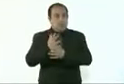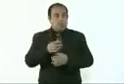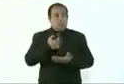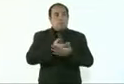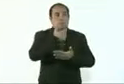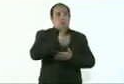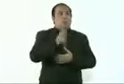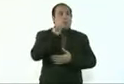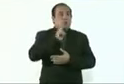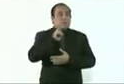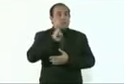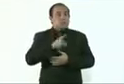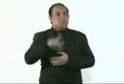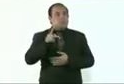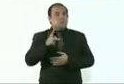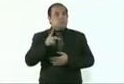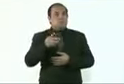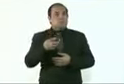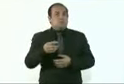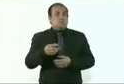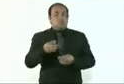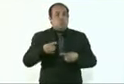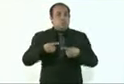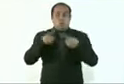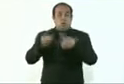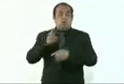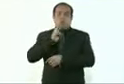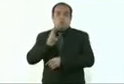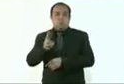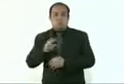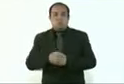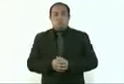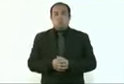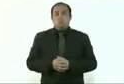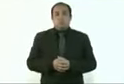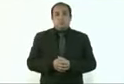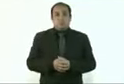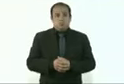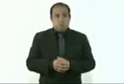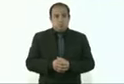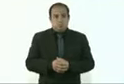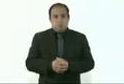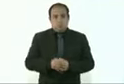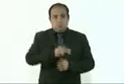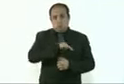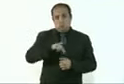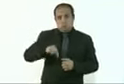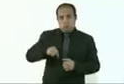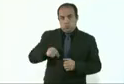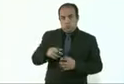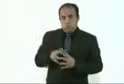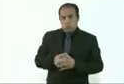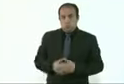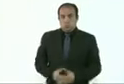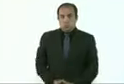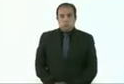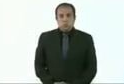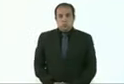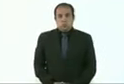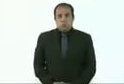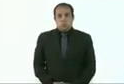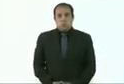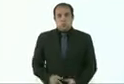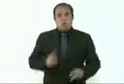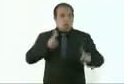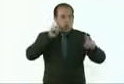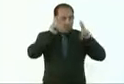pagaron las pruebas y no se les está dando el resultado. Sí, vamos a hacer la